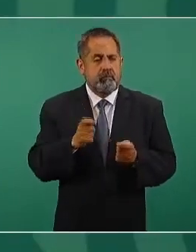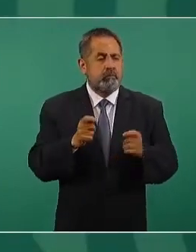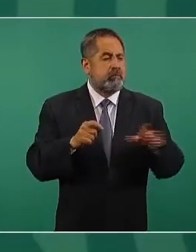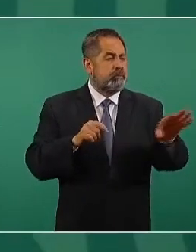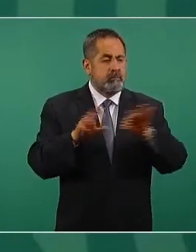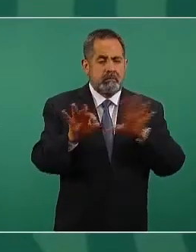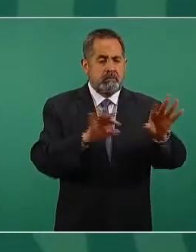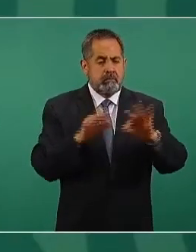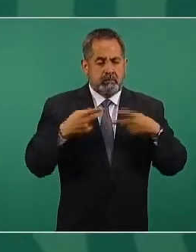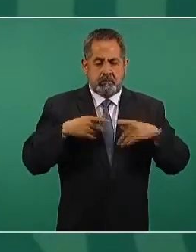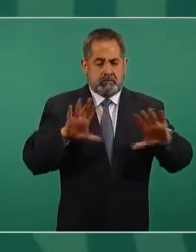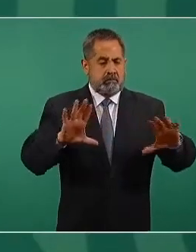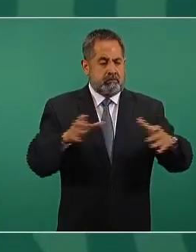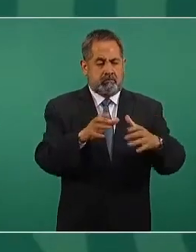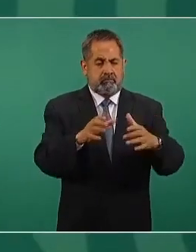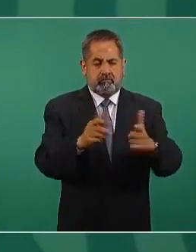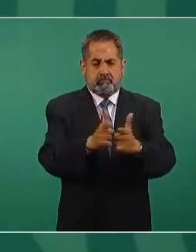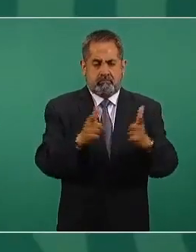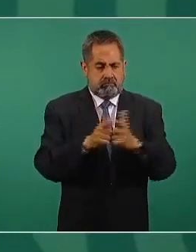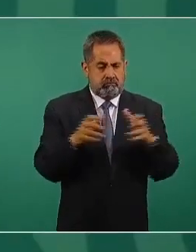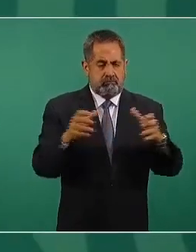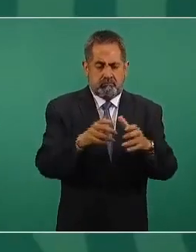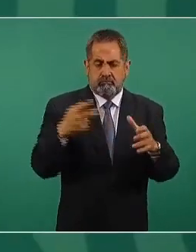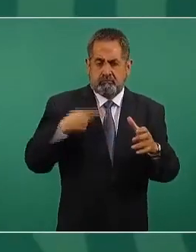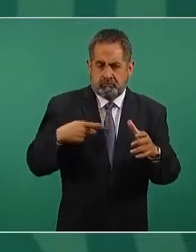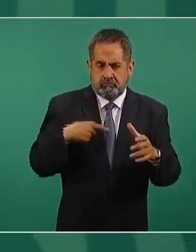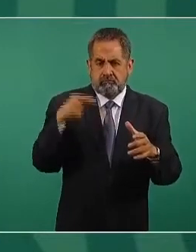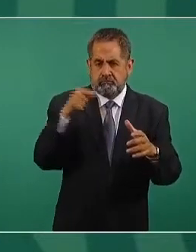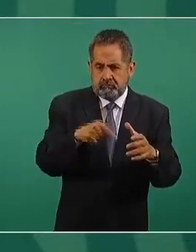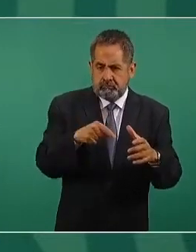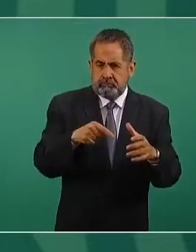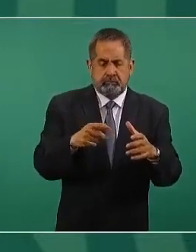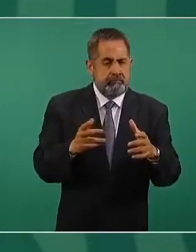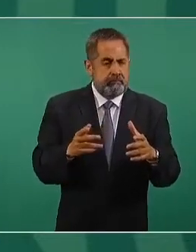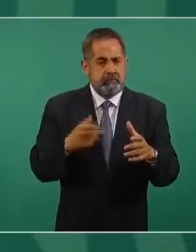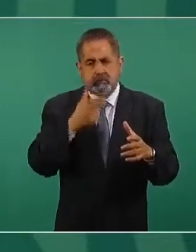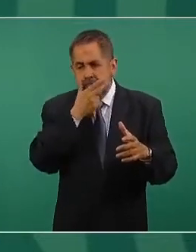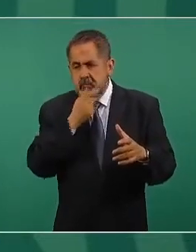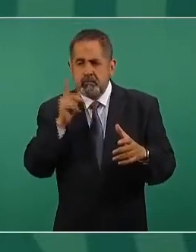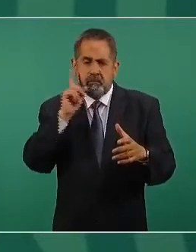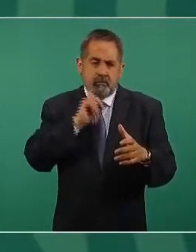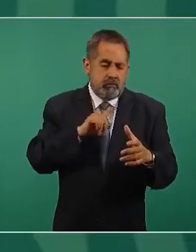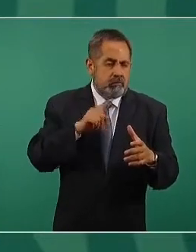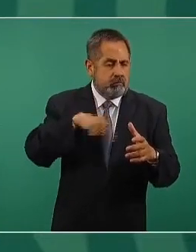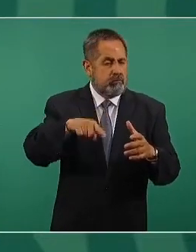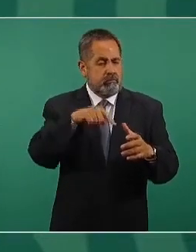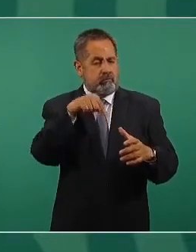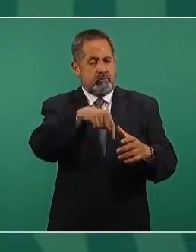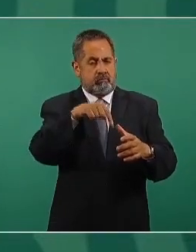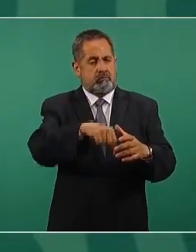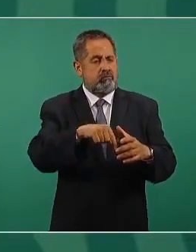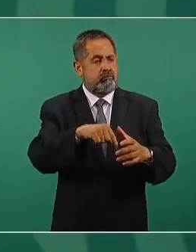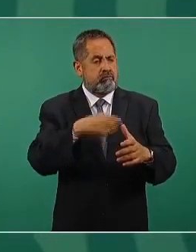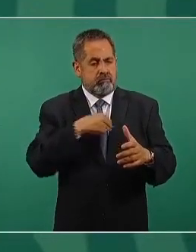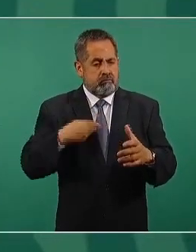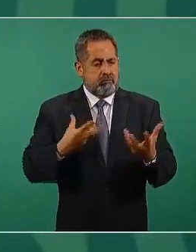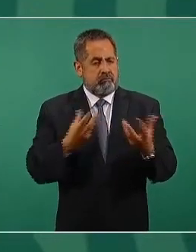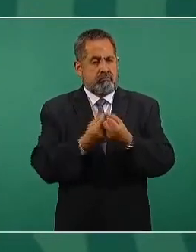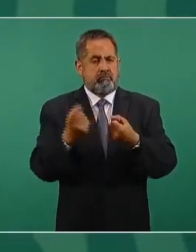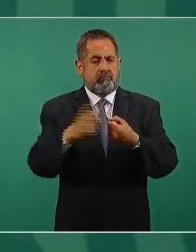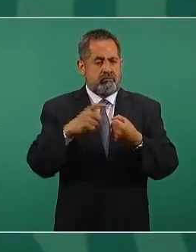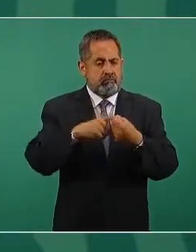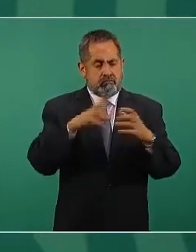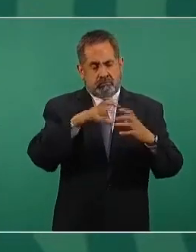agrupamiento de ciudadanos, mujeres y hombres, que tiene